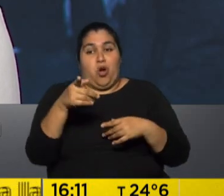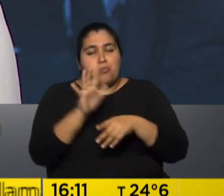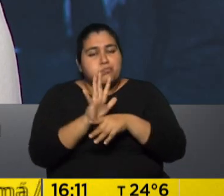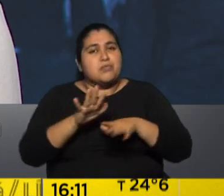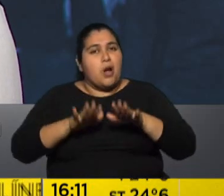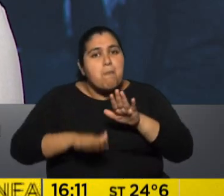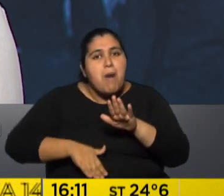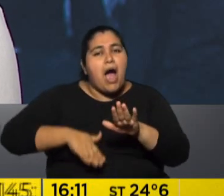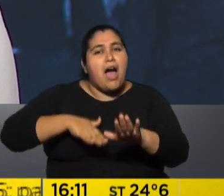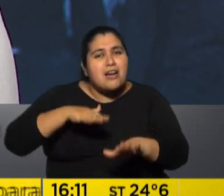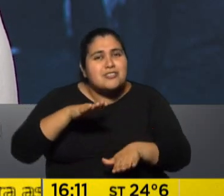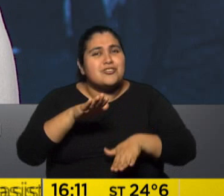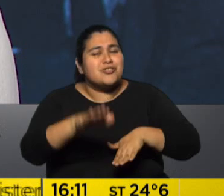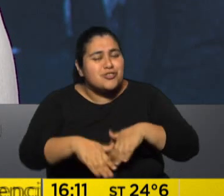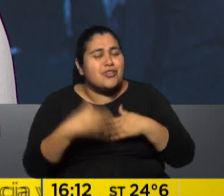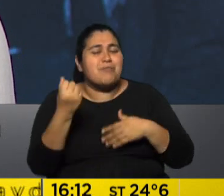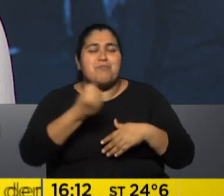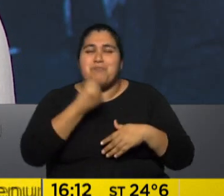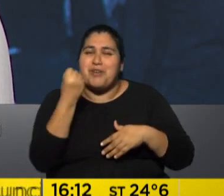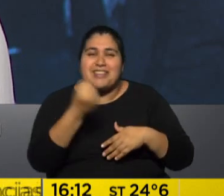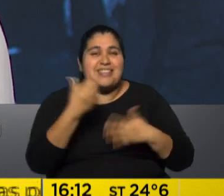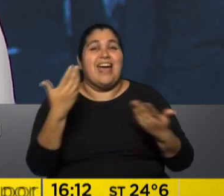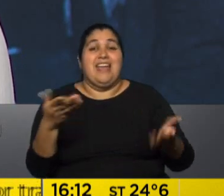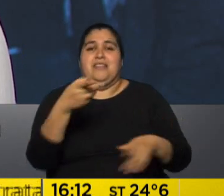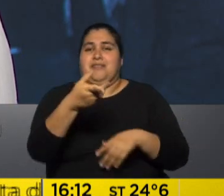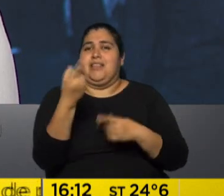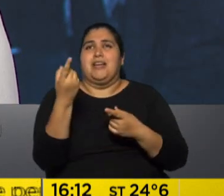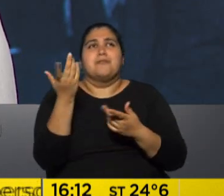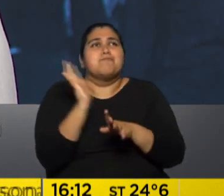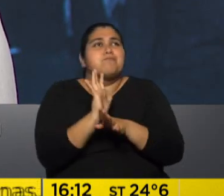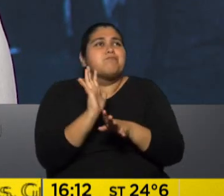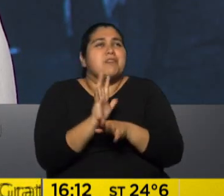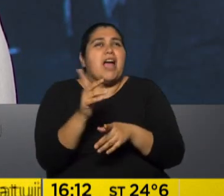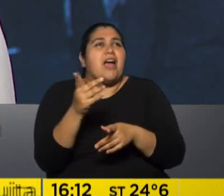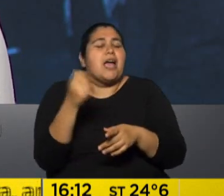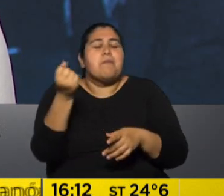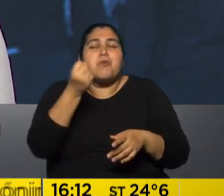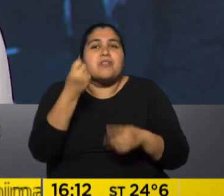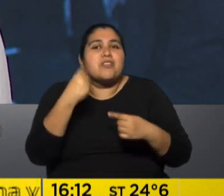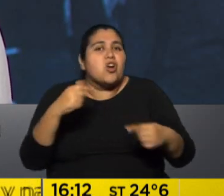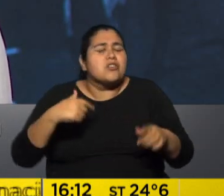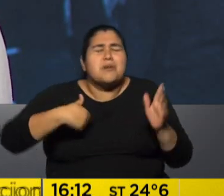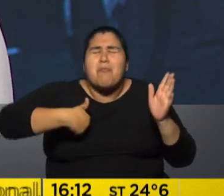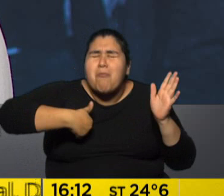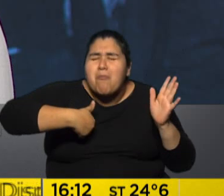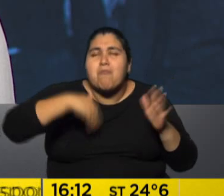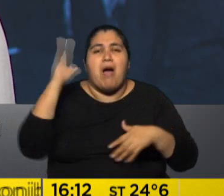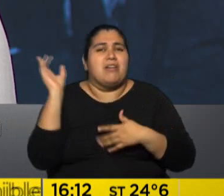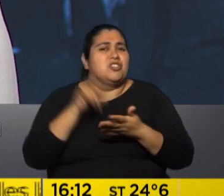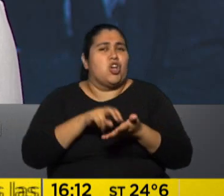dar, que era una noticia que era necesaria y, digamos, era fundamental que esto